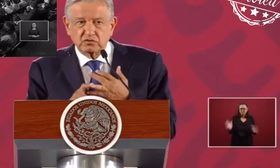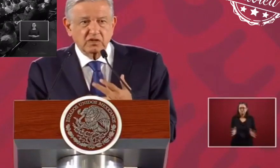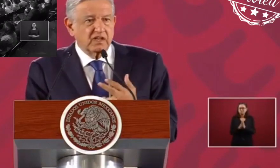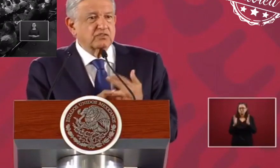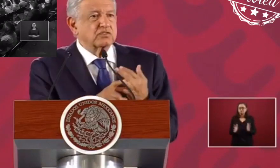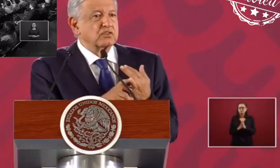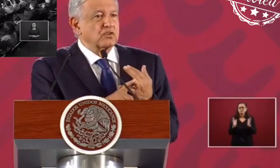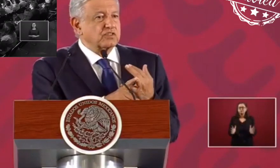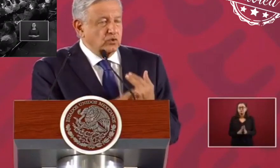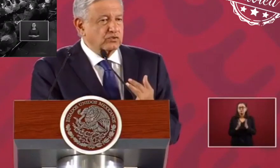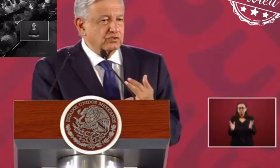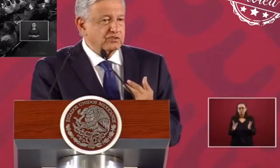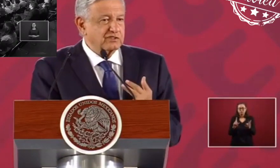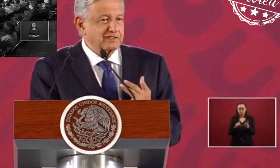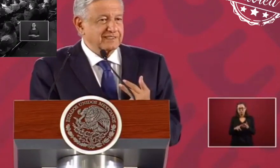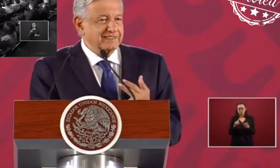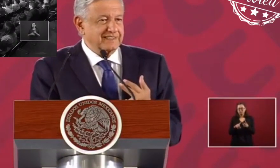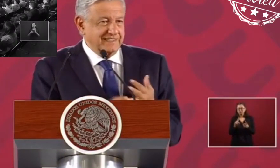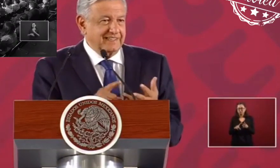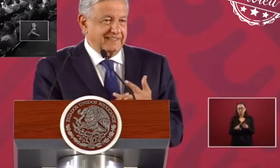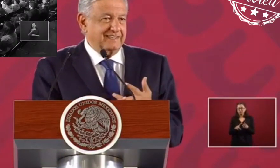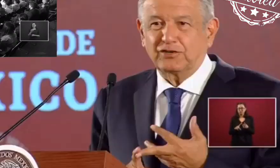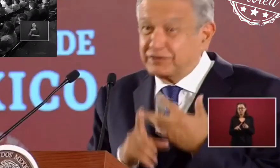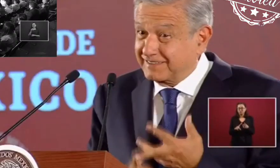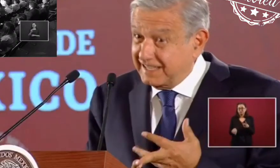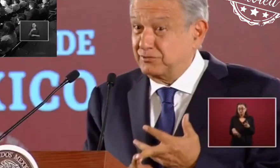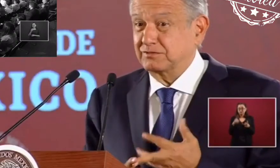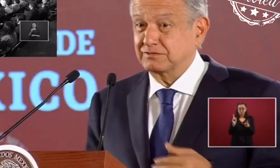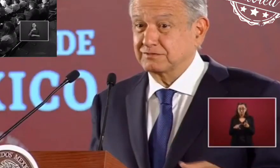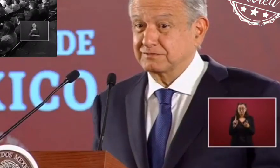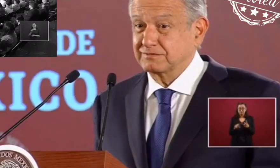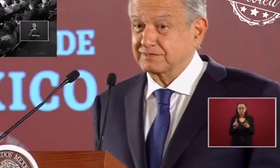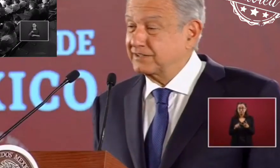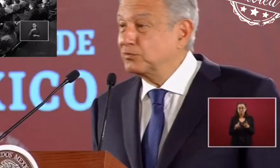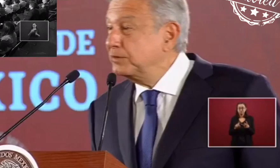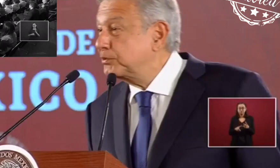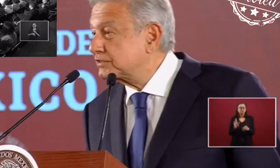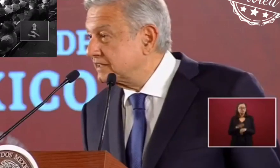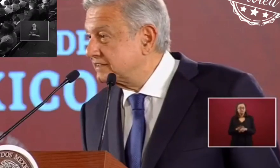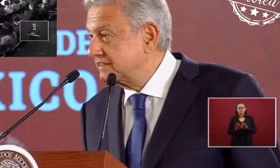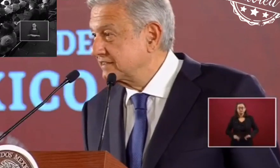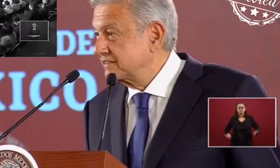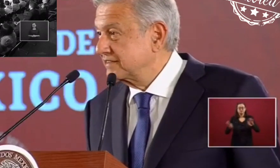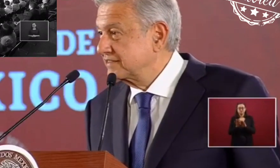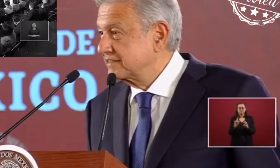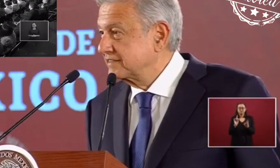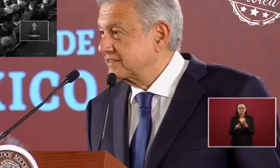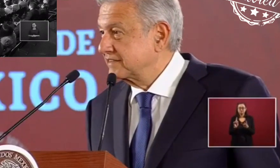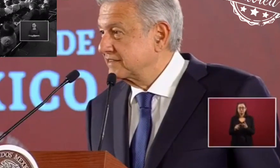más. Eso es lo segundo. Carlos Pozos. Y lo tercero, que es muy importante,